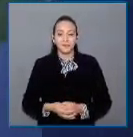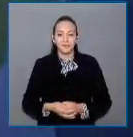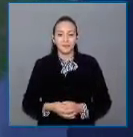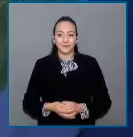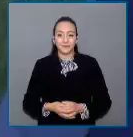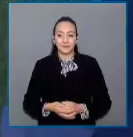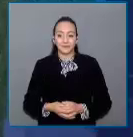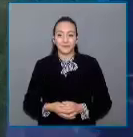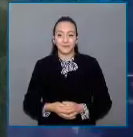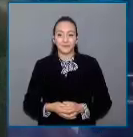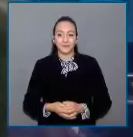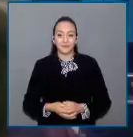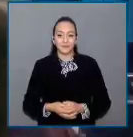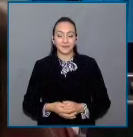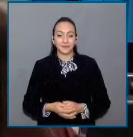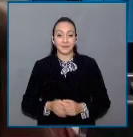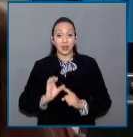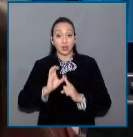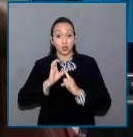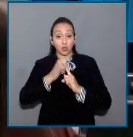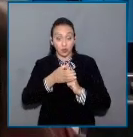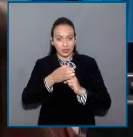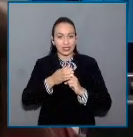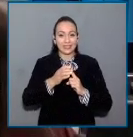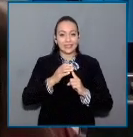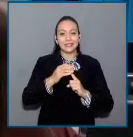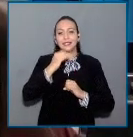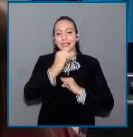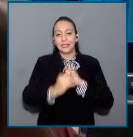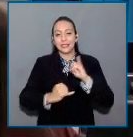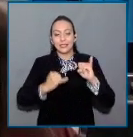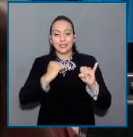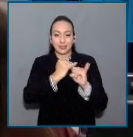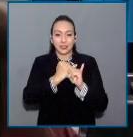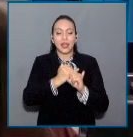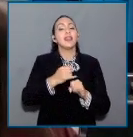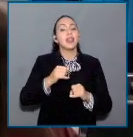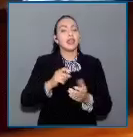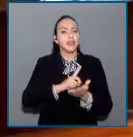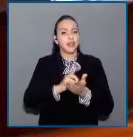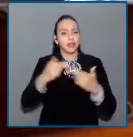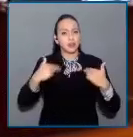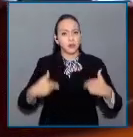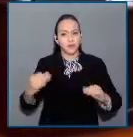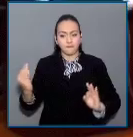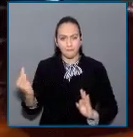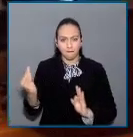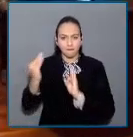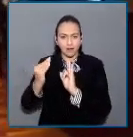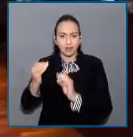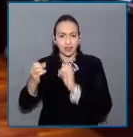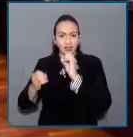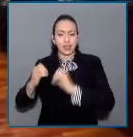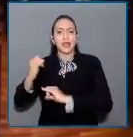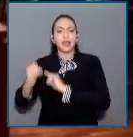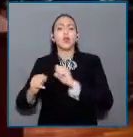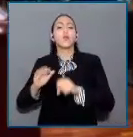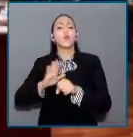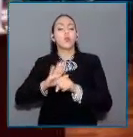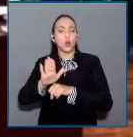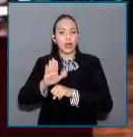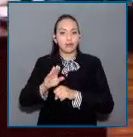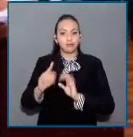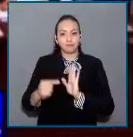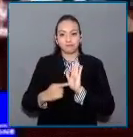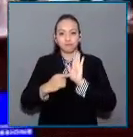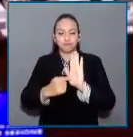La Comisión Interamericana de Derechos Humanos presentó ante la Corte Interamericana un caso de Argentina por la destitución de